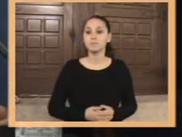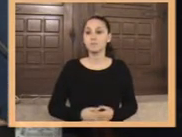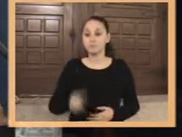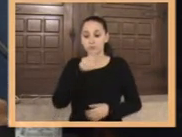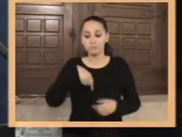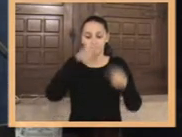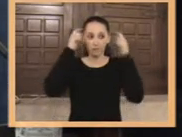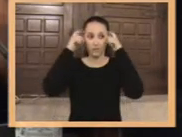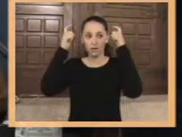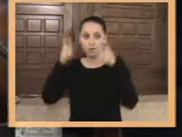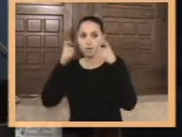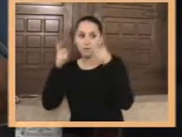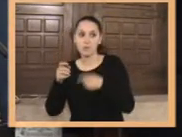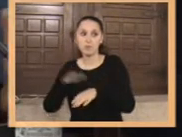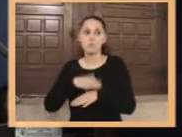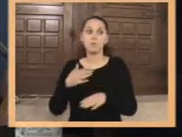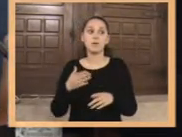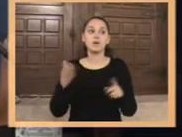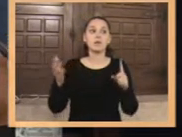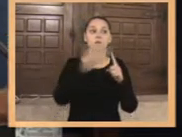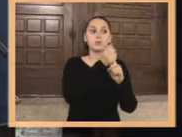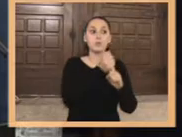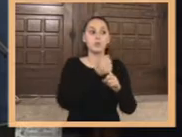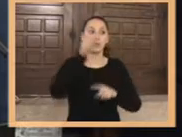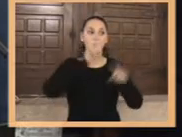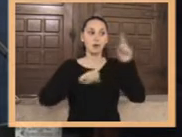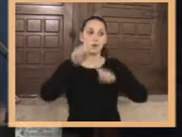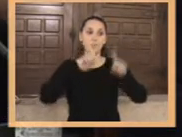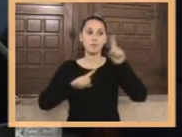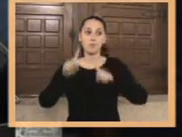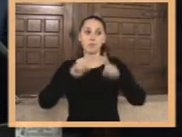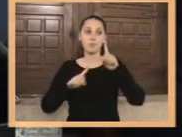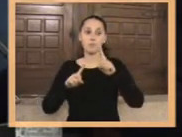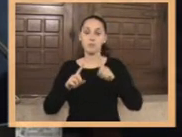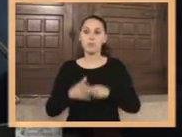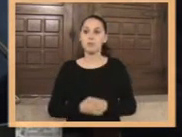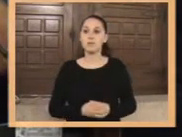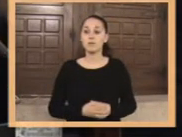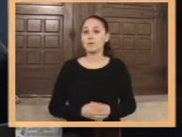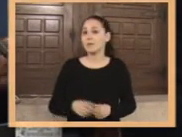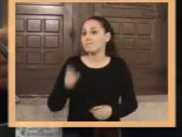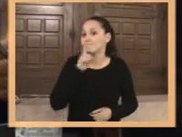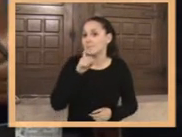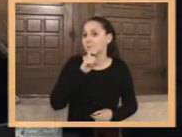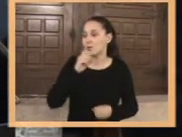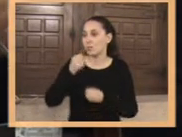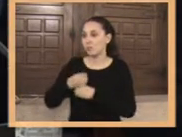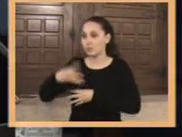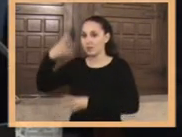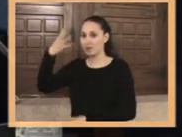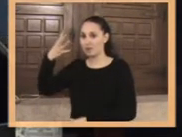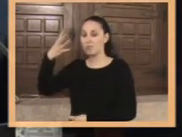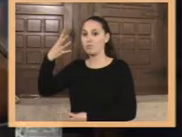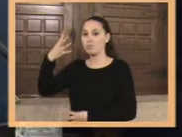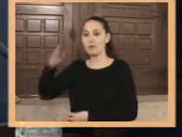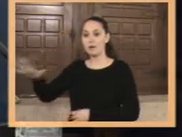están centrando para solucionar de verdad el problema de manera definitiva, y es adquiriendo el inmueble que hay a la derecha según